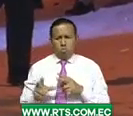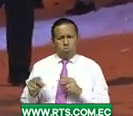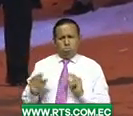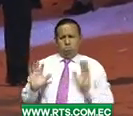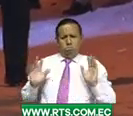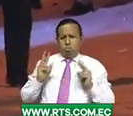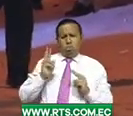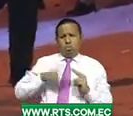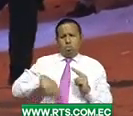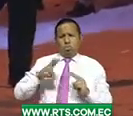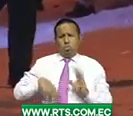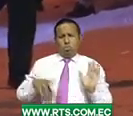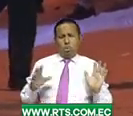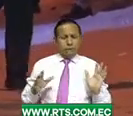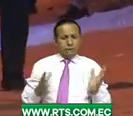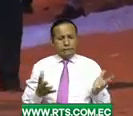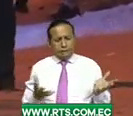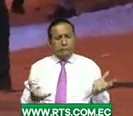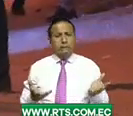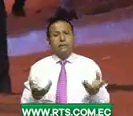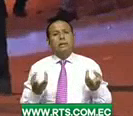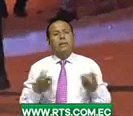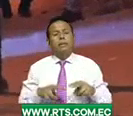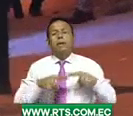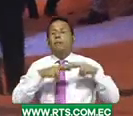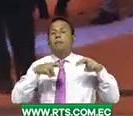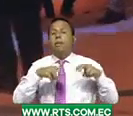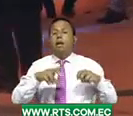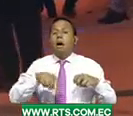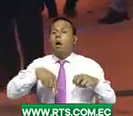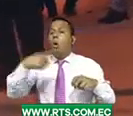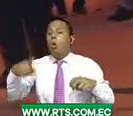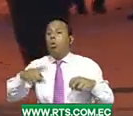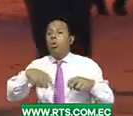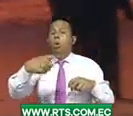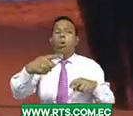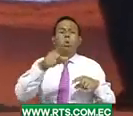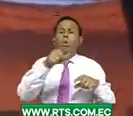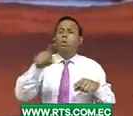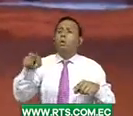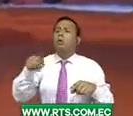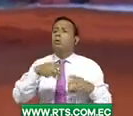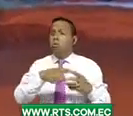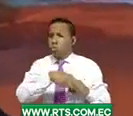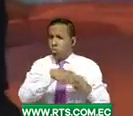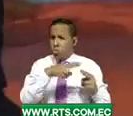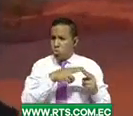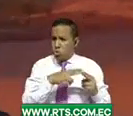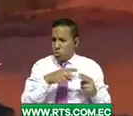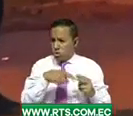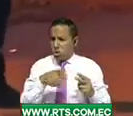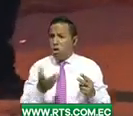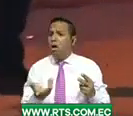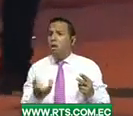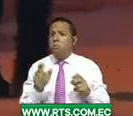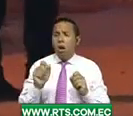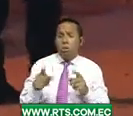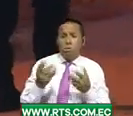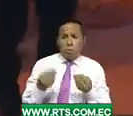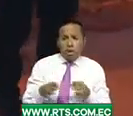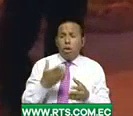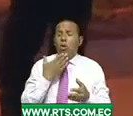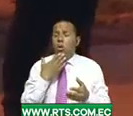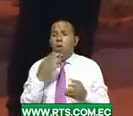barrio, por lo que están también investigando por otro sector si es que hay alguna persona desaparecida que puedan también